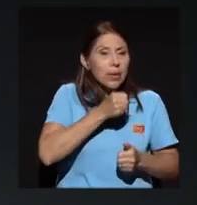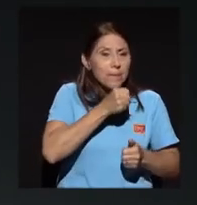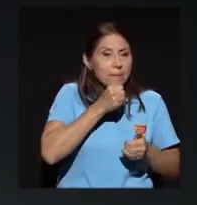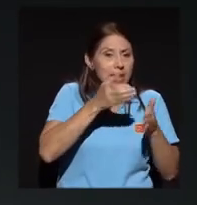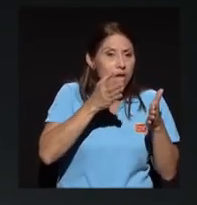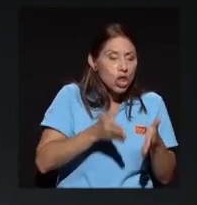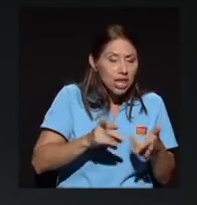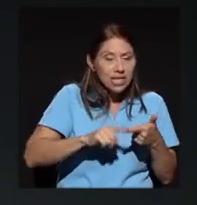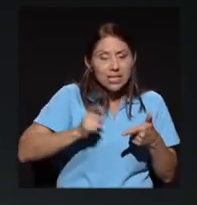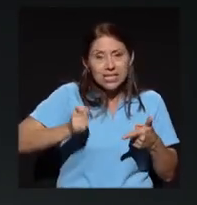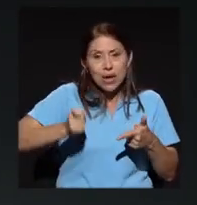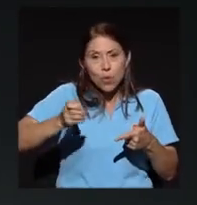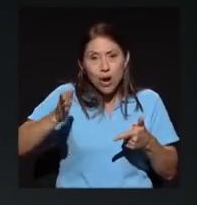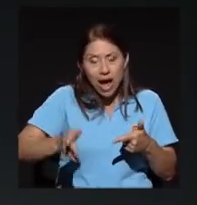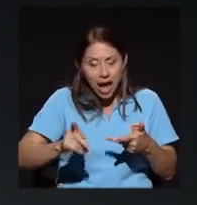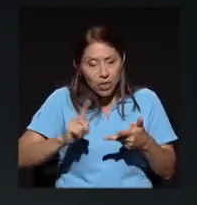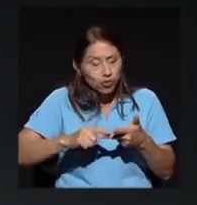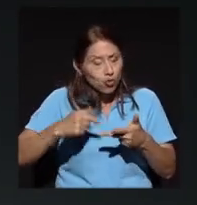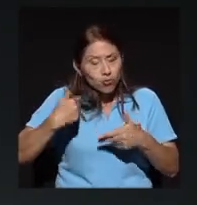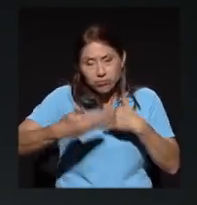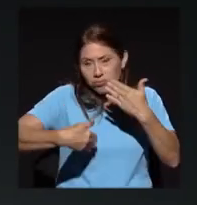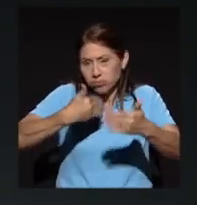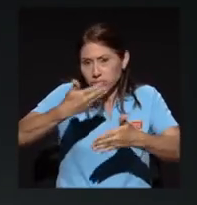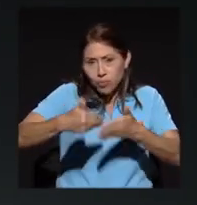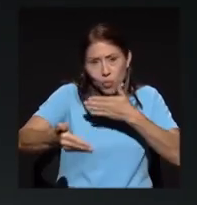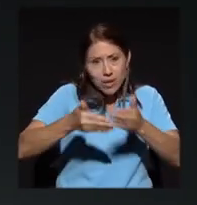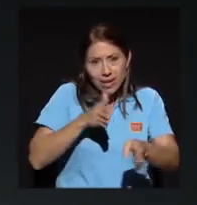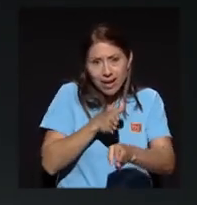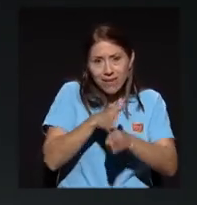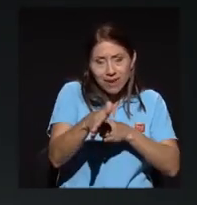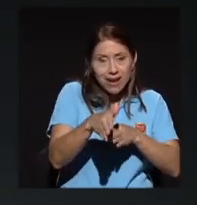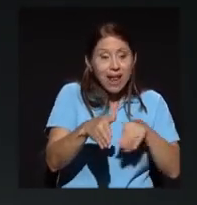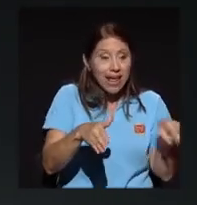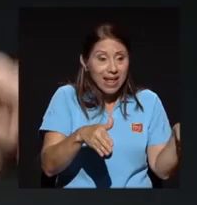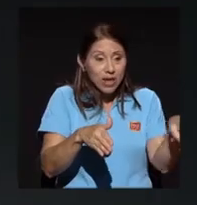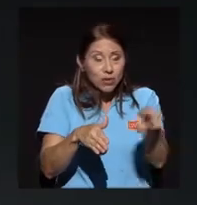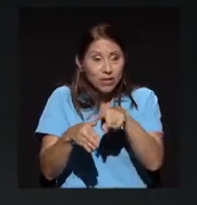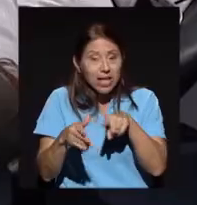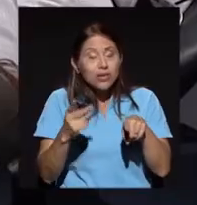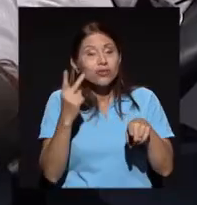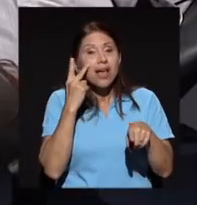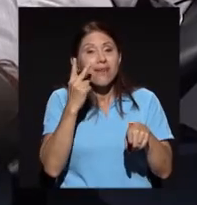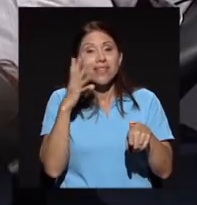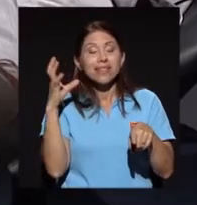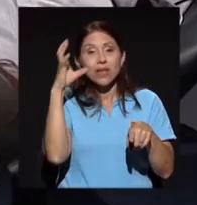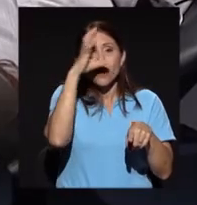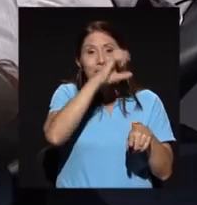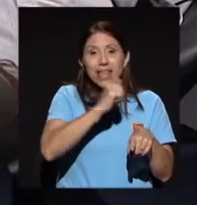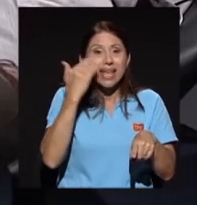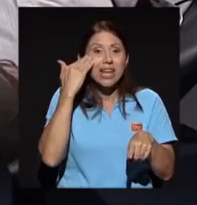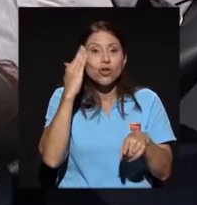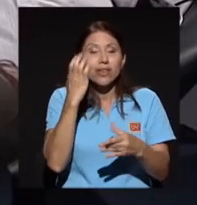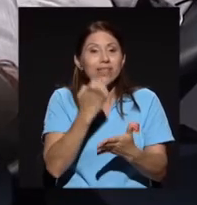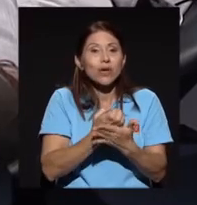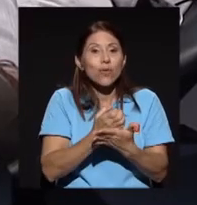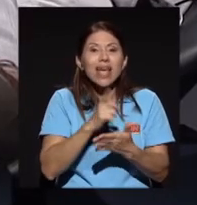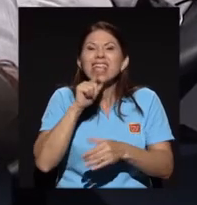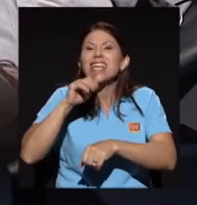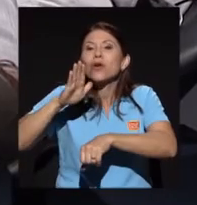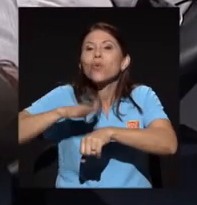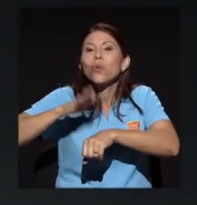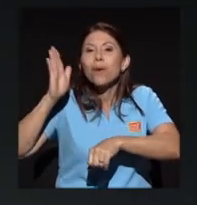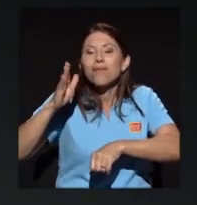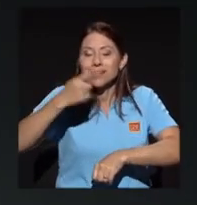sean, y hagan cosas donde se vea que no aprendieron, que no saben economía, los culpables somos los profesores que les